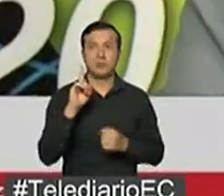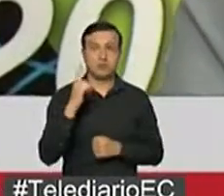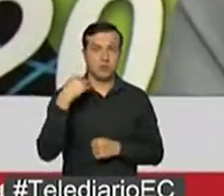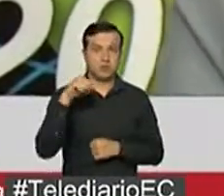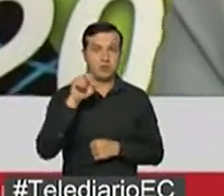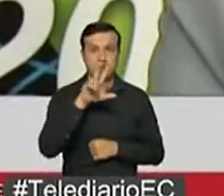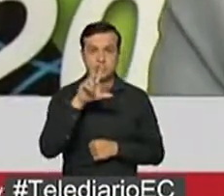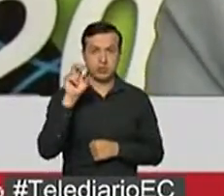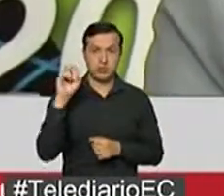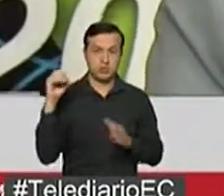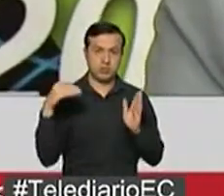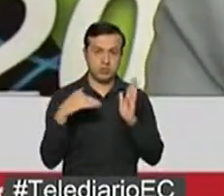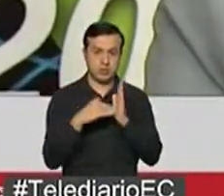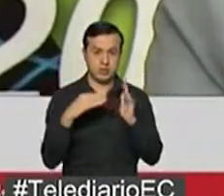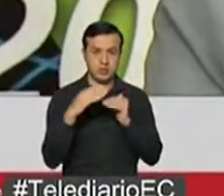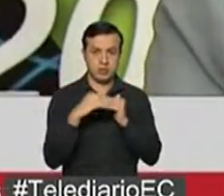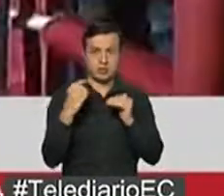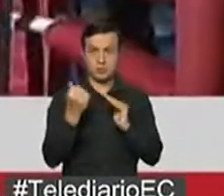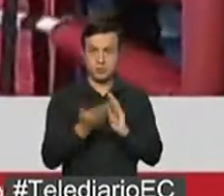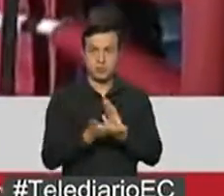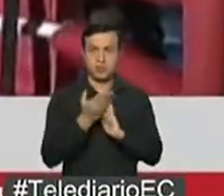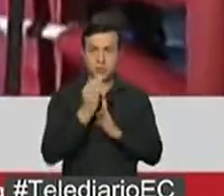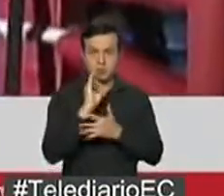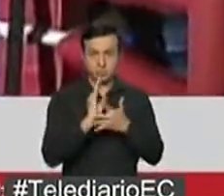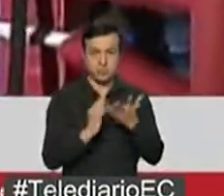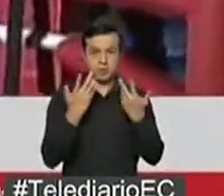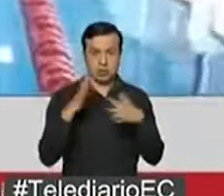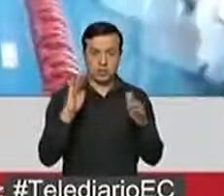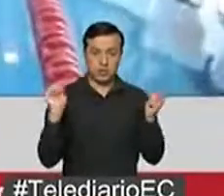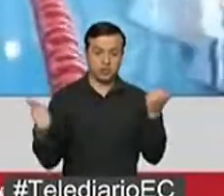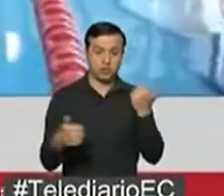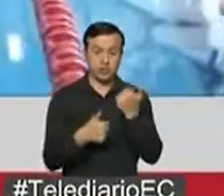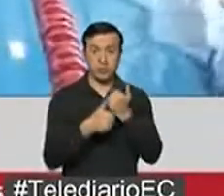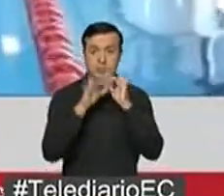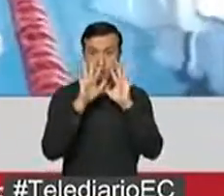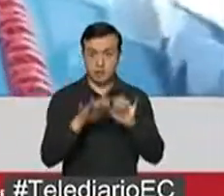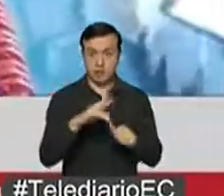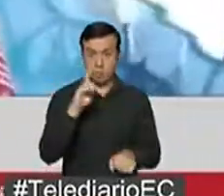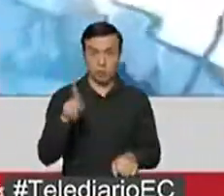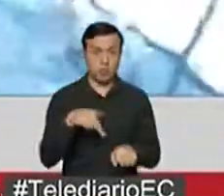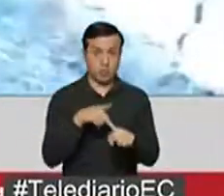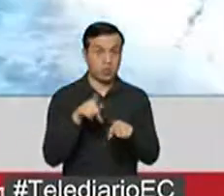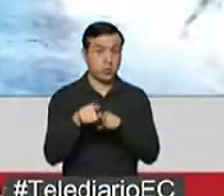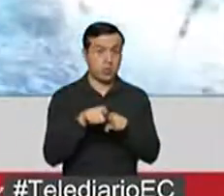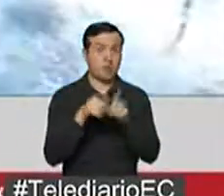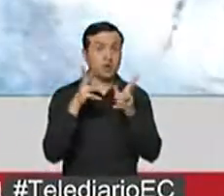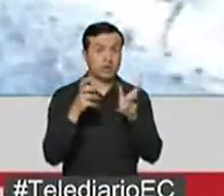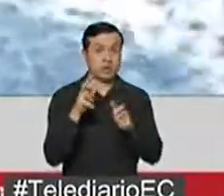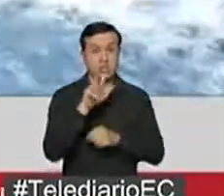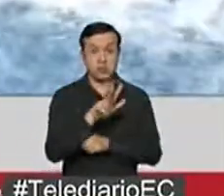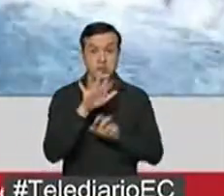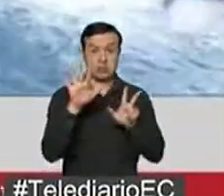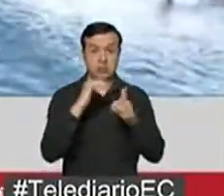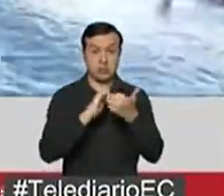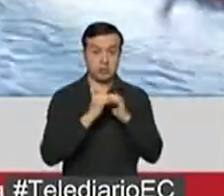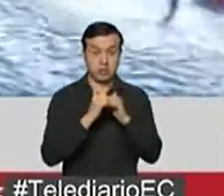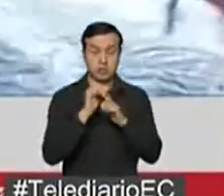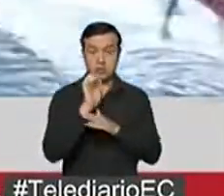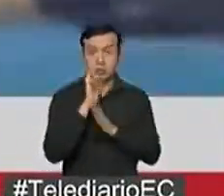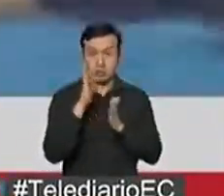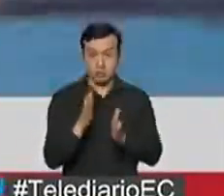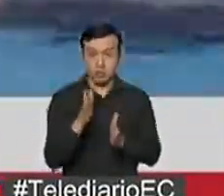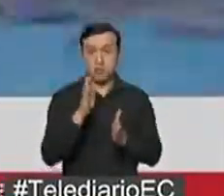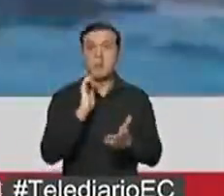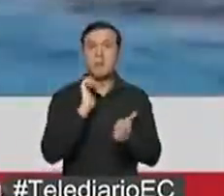dólares del presupuesto el alto rendimiento la subsecretaría de alto rendimiento aspira a conseguir que unos 38 deportistas ecuatorianos